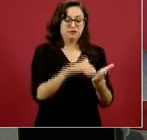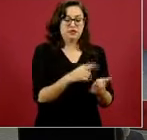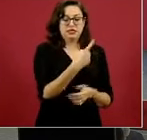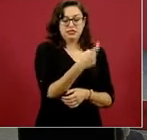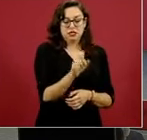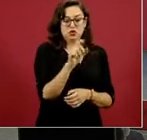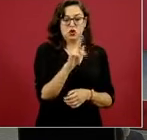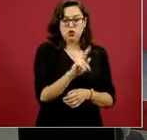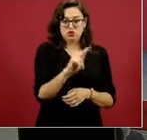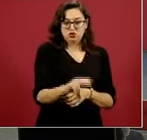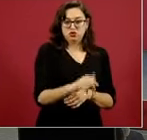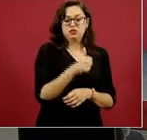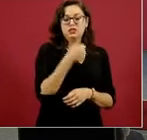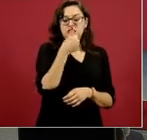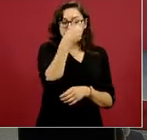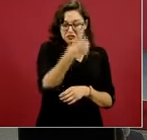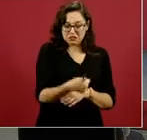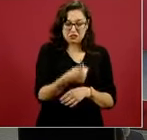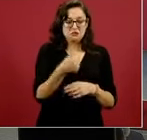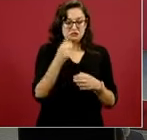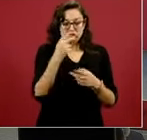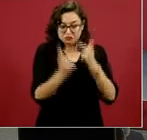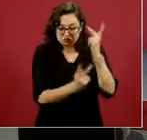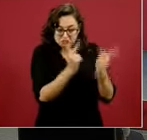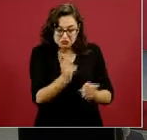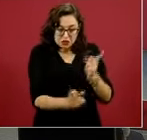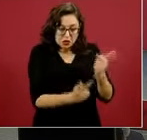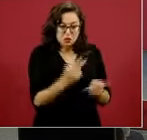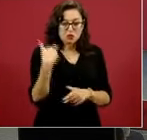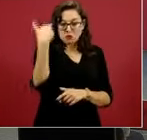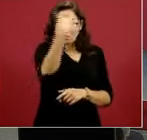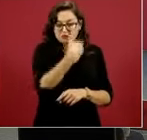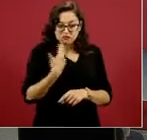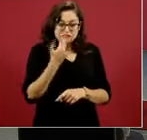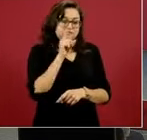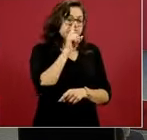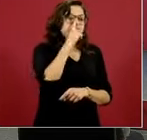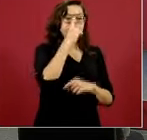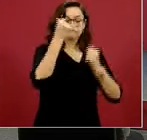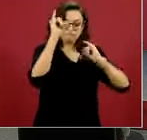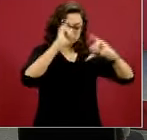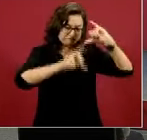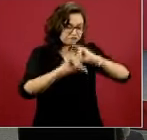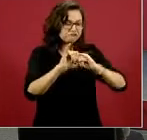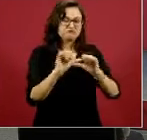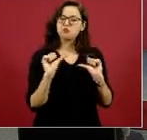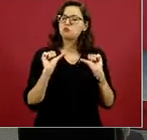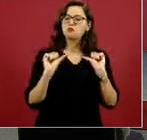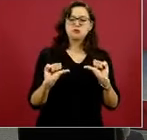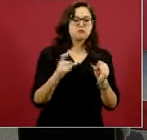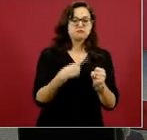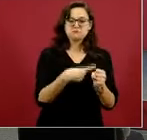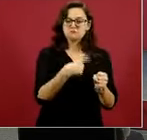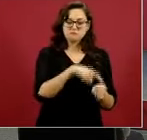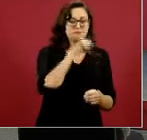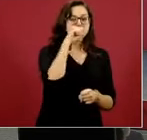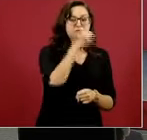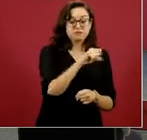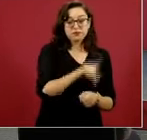1.013.186 personas que después del estudio epidemiológico y de la muestra de laboratorio resultaron negativas, mientras que